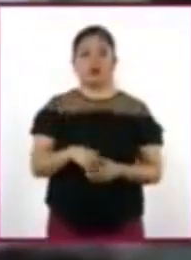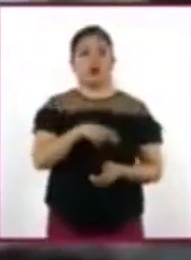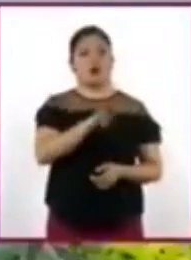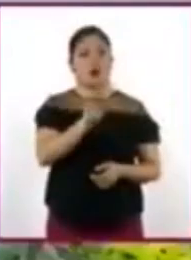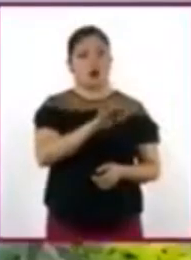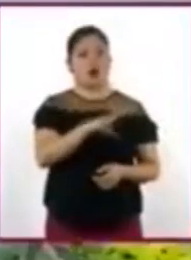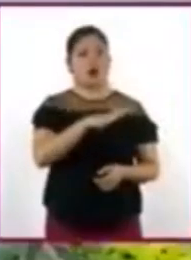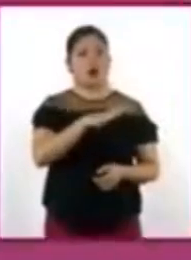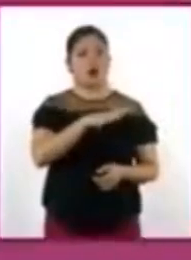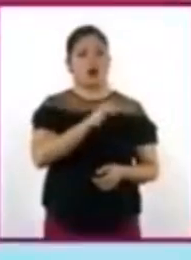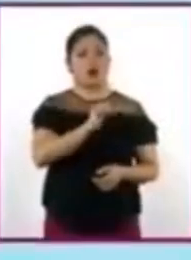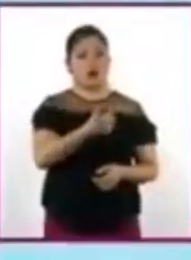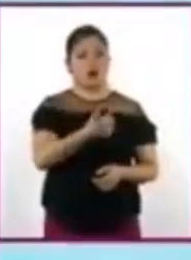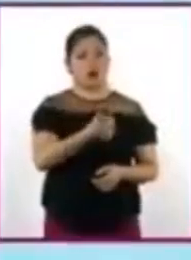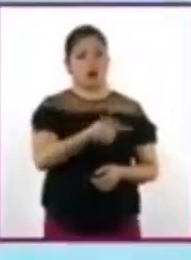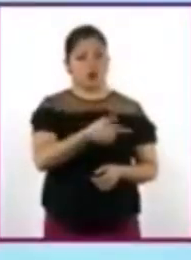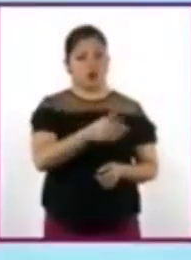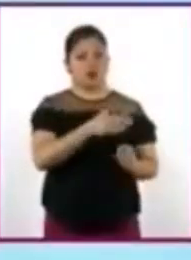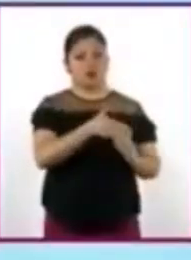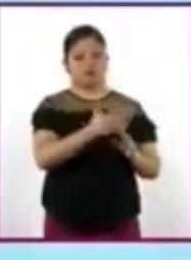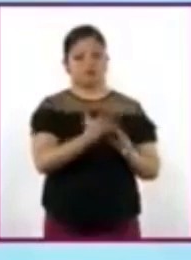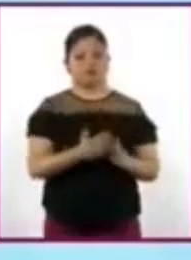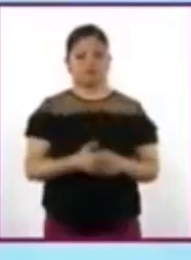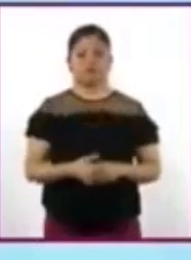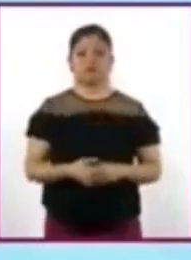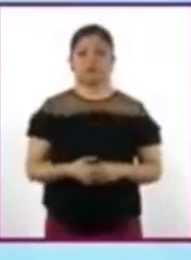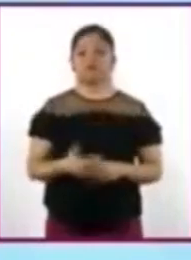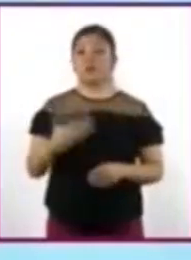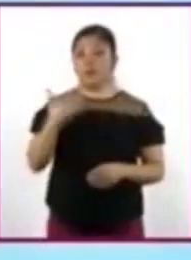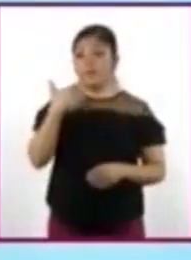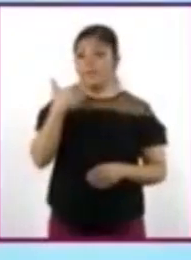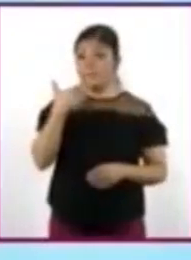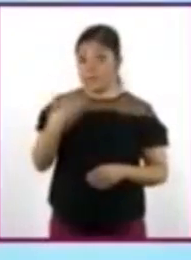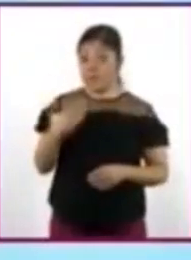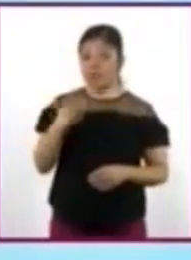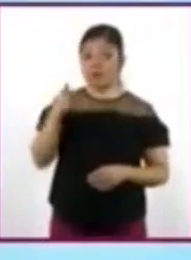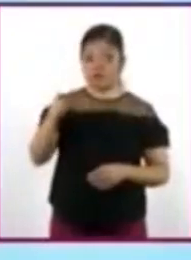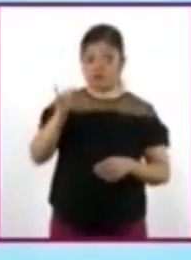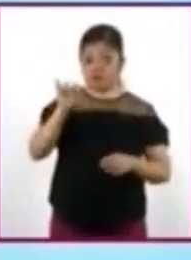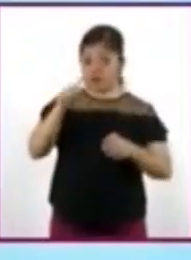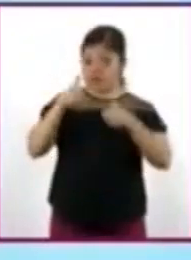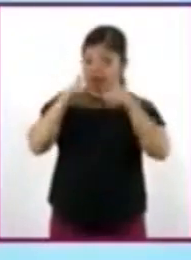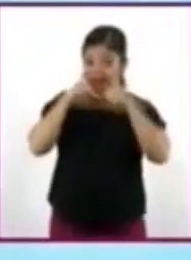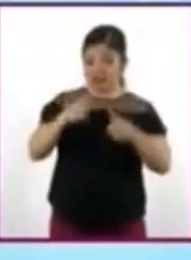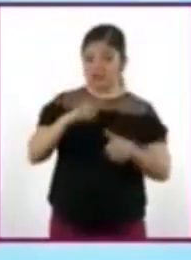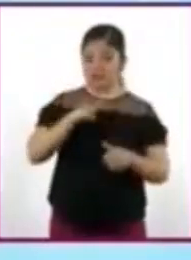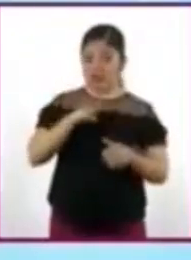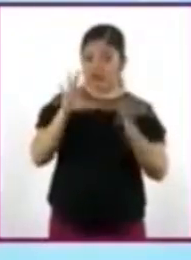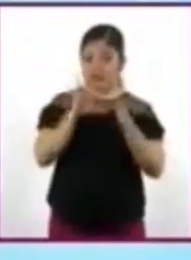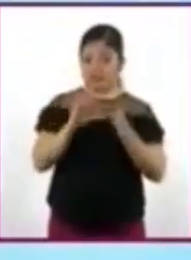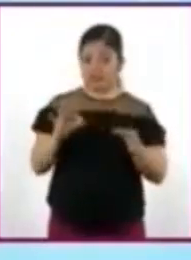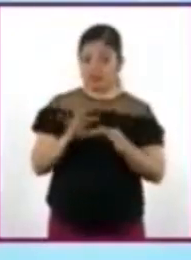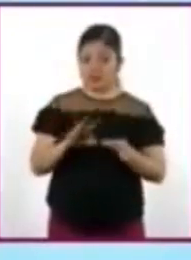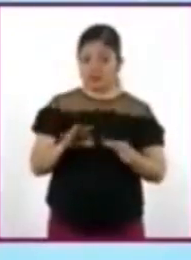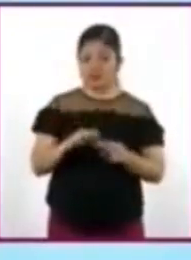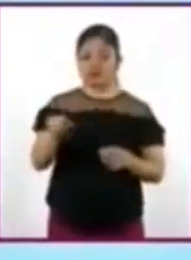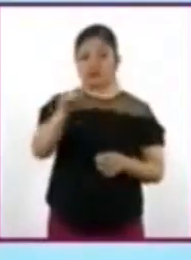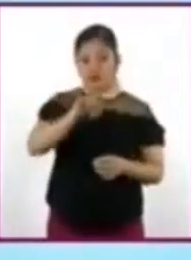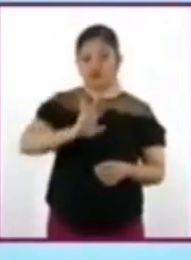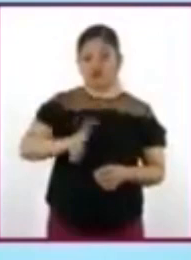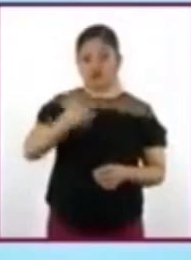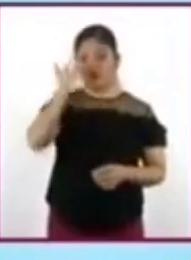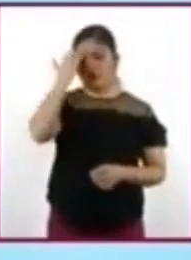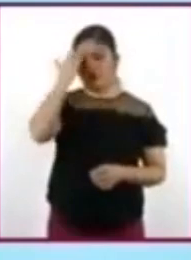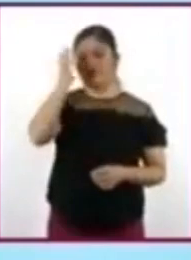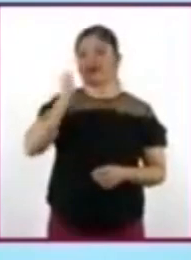patrón? Muy bien. Si prestaste la suficiente atención a las explicaciones, ya conoces qué es